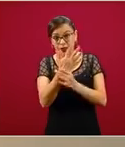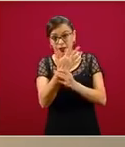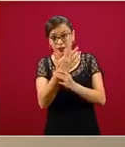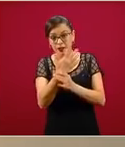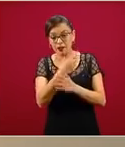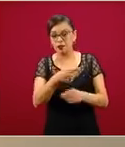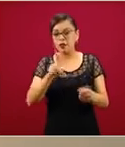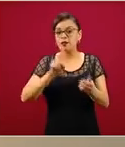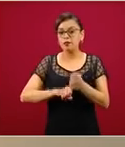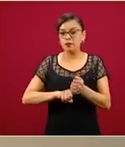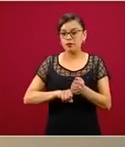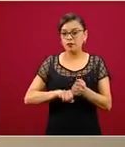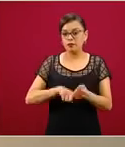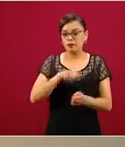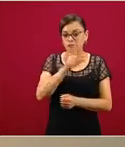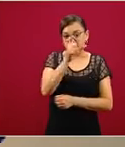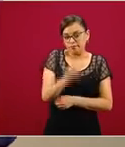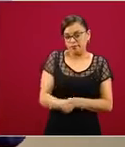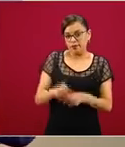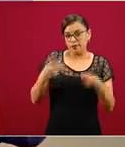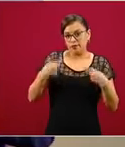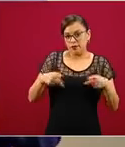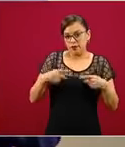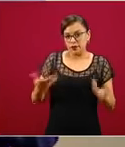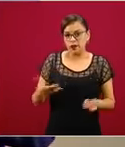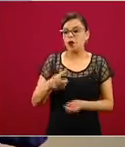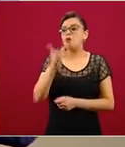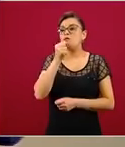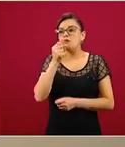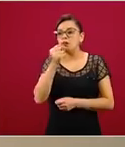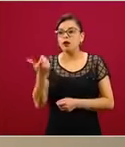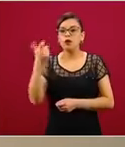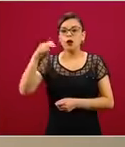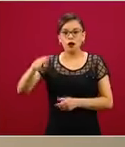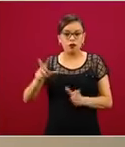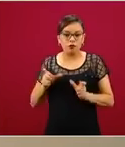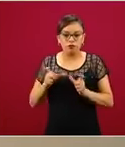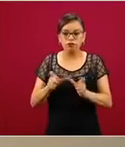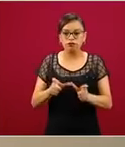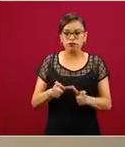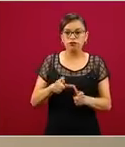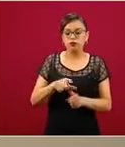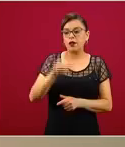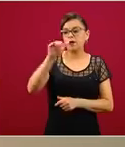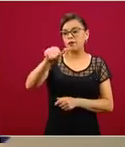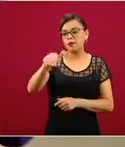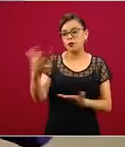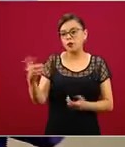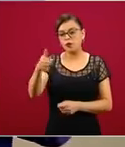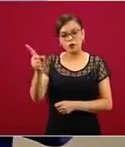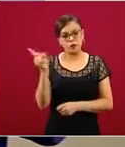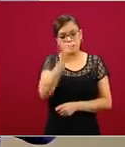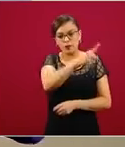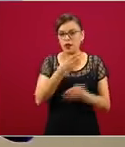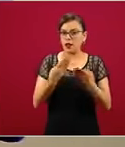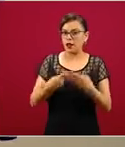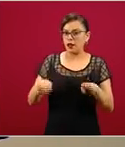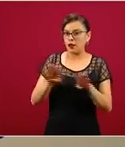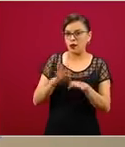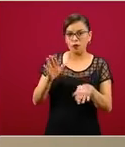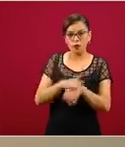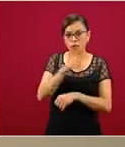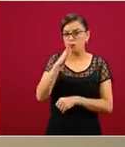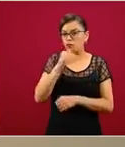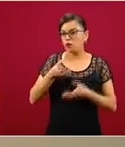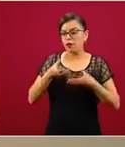persona, porque la policía, la guardia, va y dice: usted regrese a su casa, está prohibido